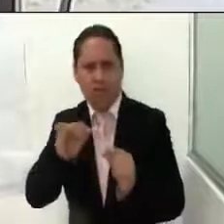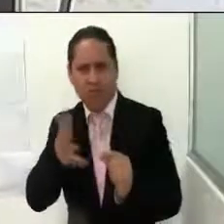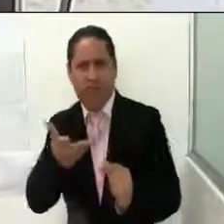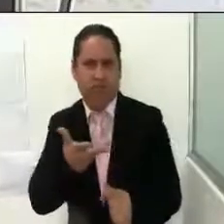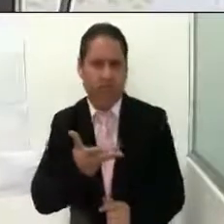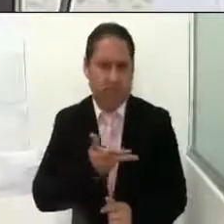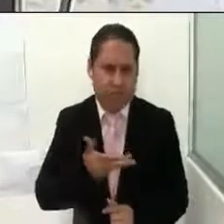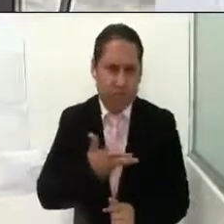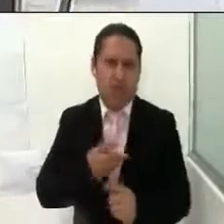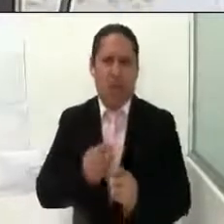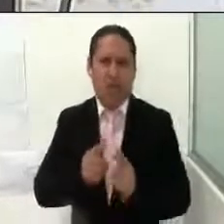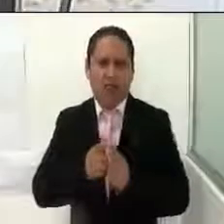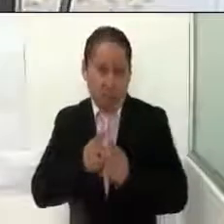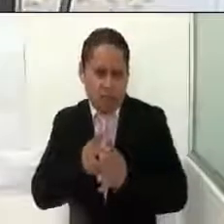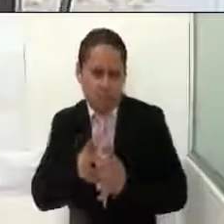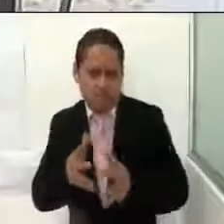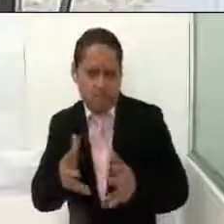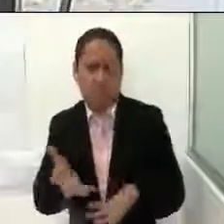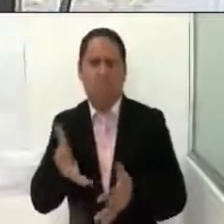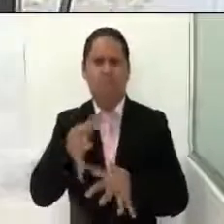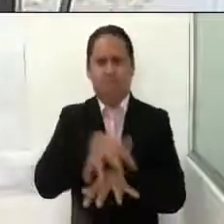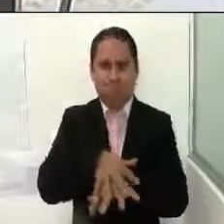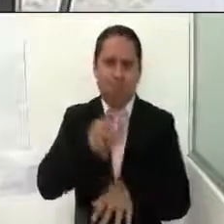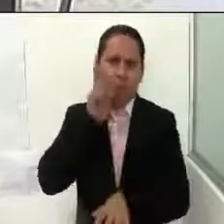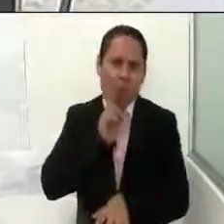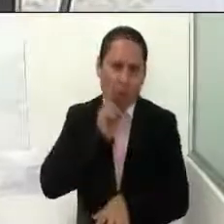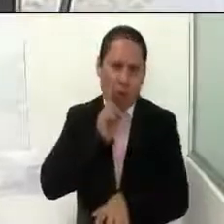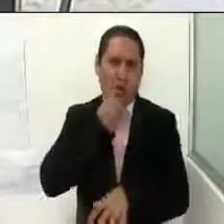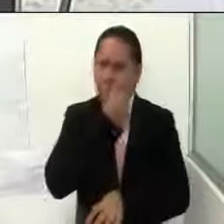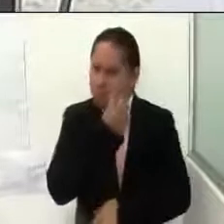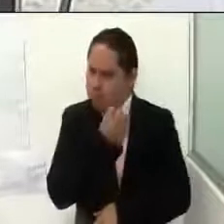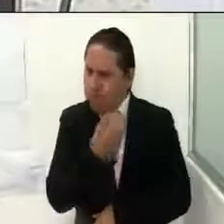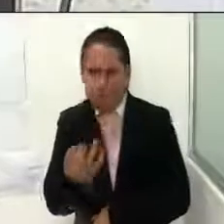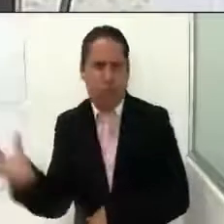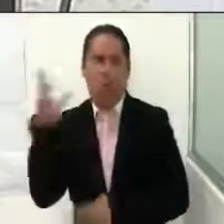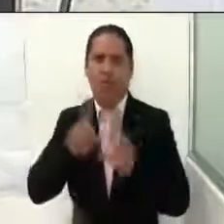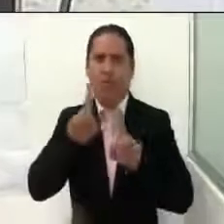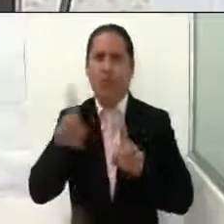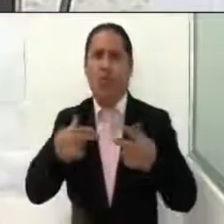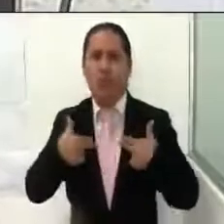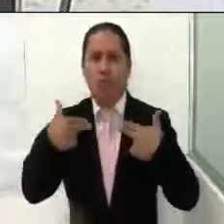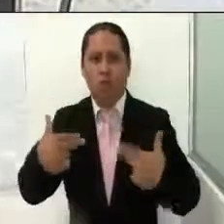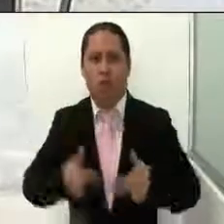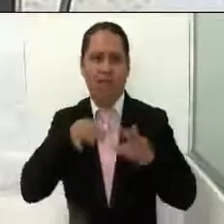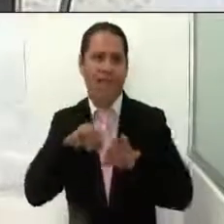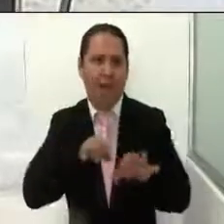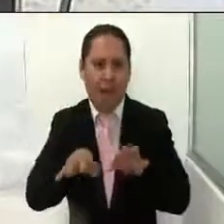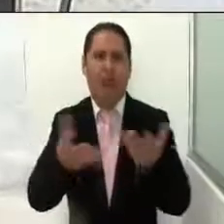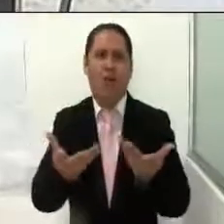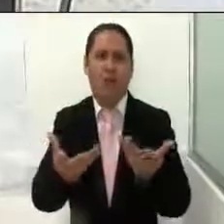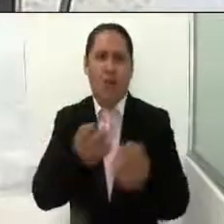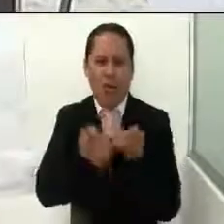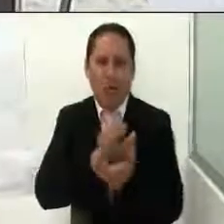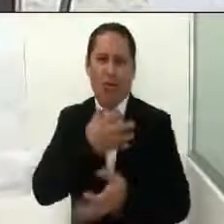progresiva incorporación de la mujer en todas las esferas del desarrollo humano es de vital importancia dar